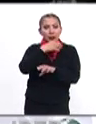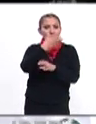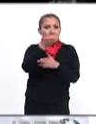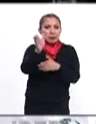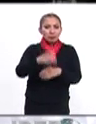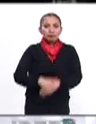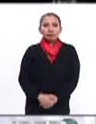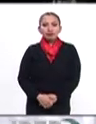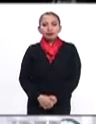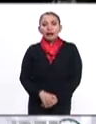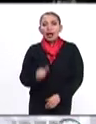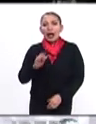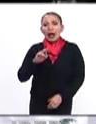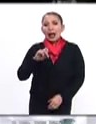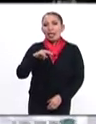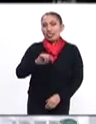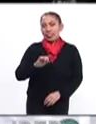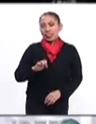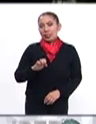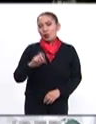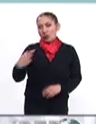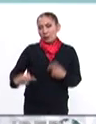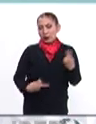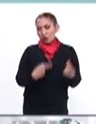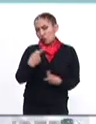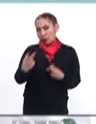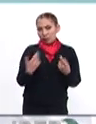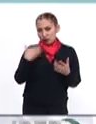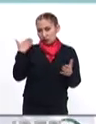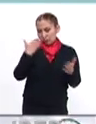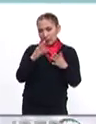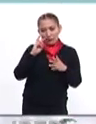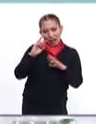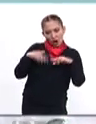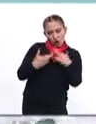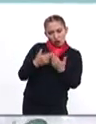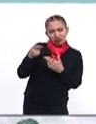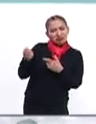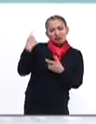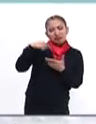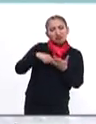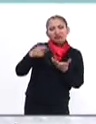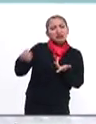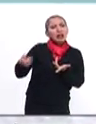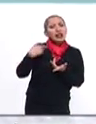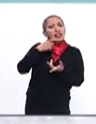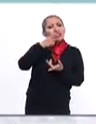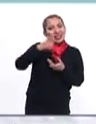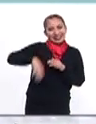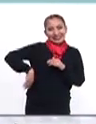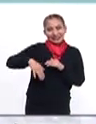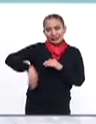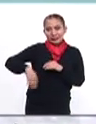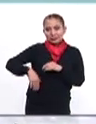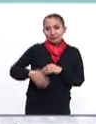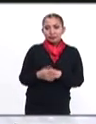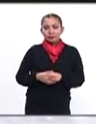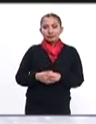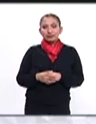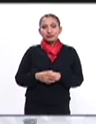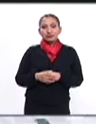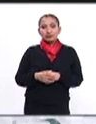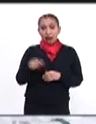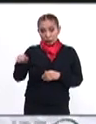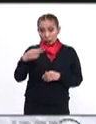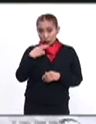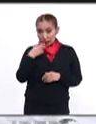climático. Arlén, una pregunta que muchos se hacen después de este tipo de reuniones es, a partir de lo que comentas, lo que ya comentamos